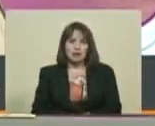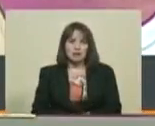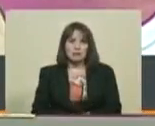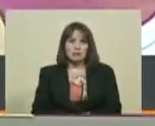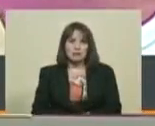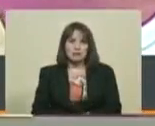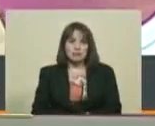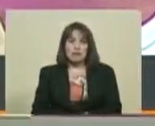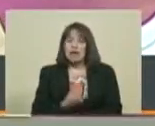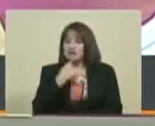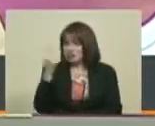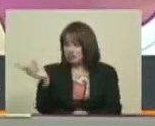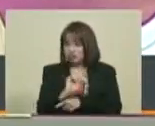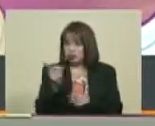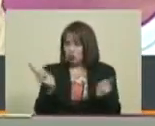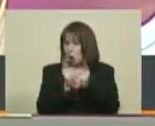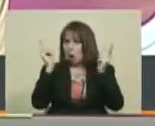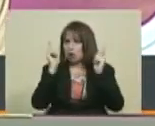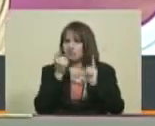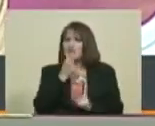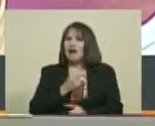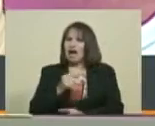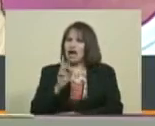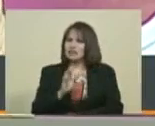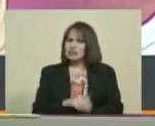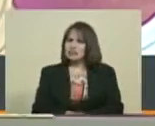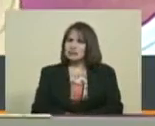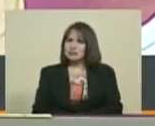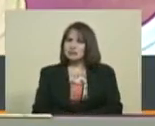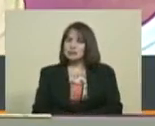Se dice rápido y fácil,